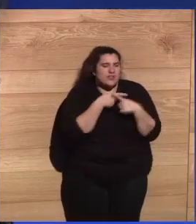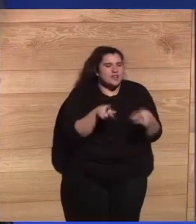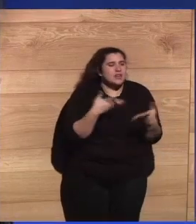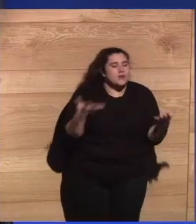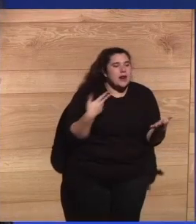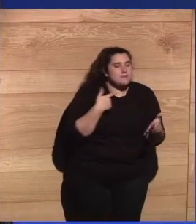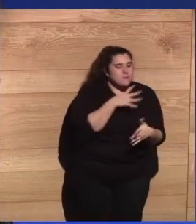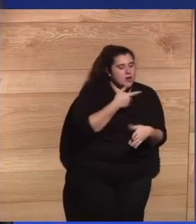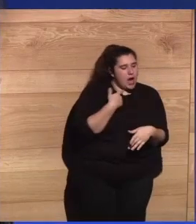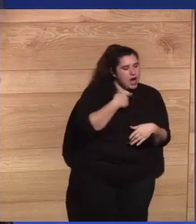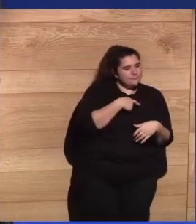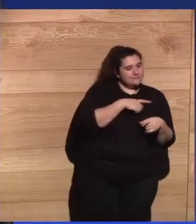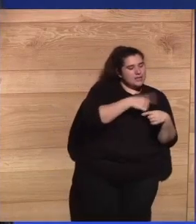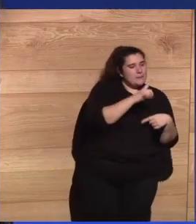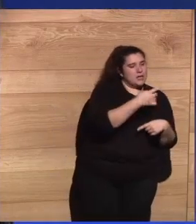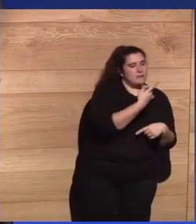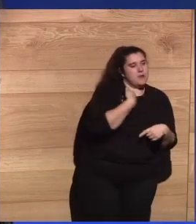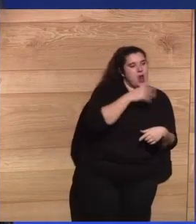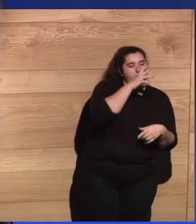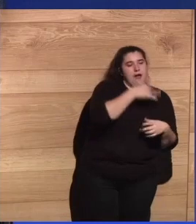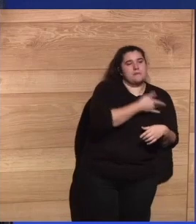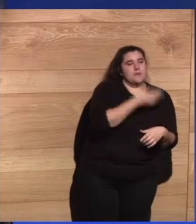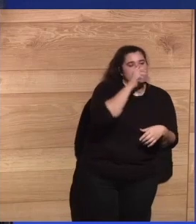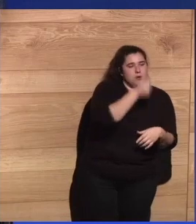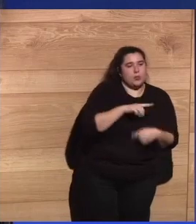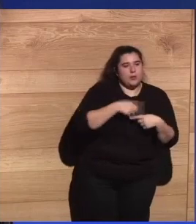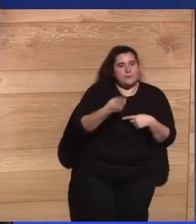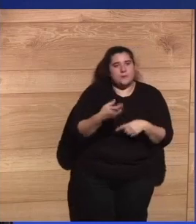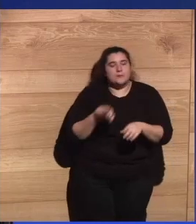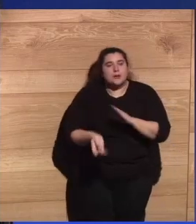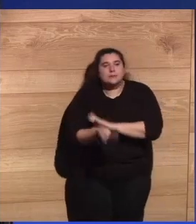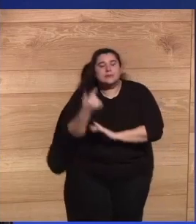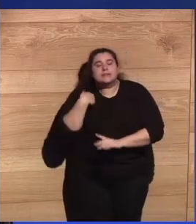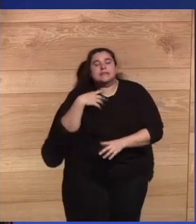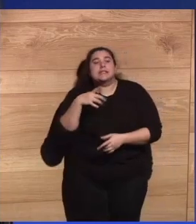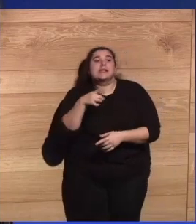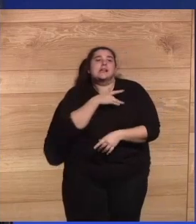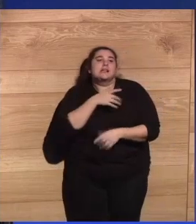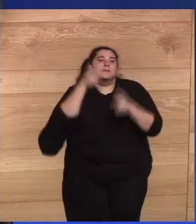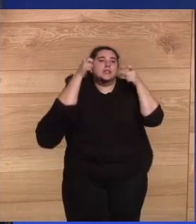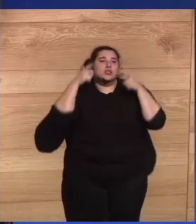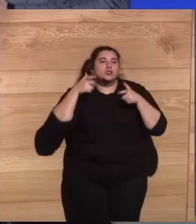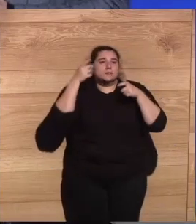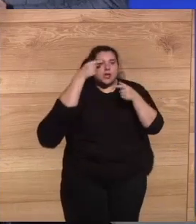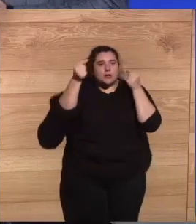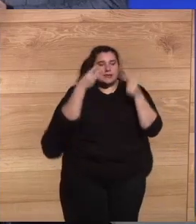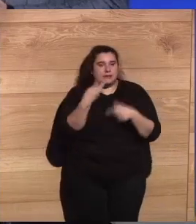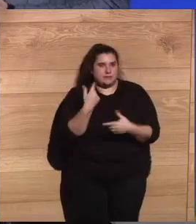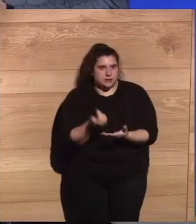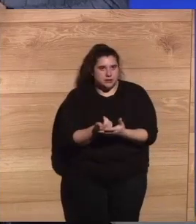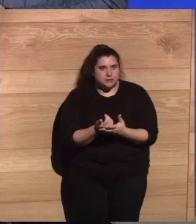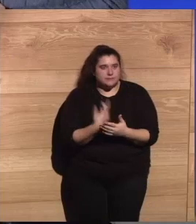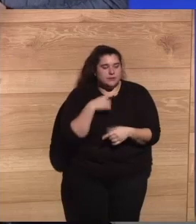ya habían pasado unos años después del Amor Brujo, cuando hace el Sombrero de Tres Picos, la presencia de Stravinsky, que me comentabas, más evidente, y toda